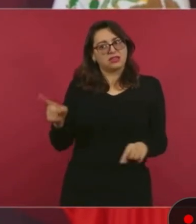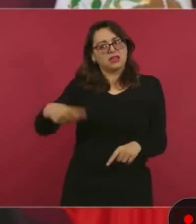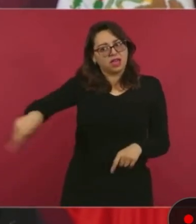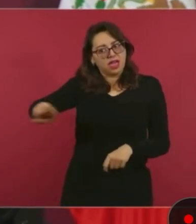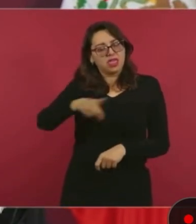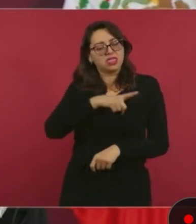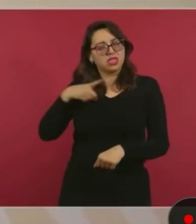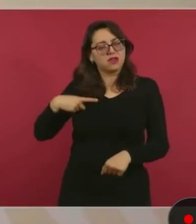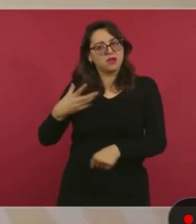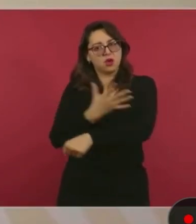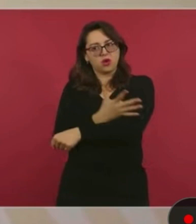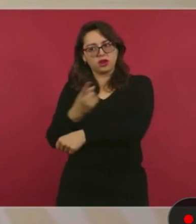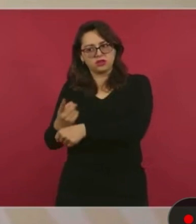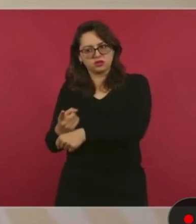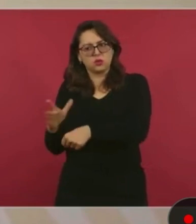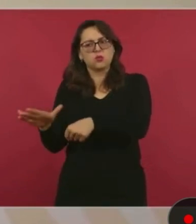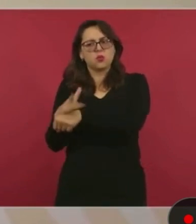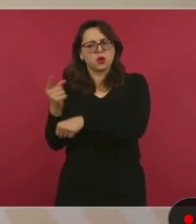de 20,000 millones.